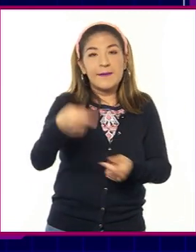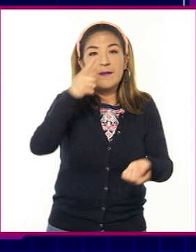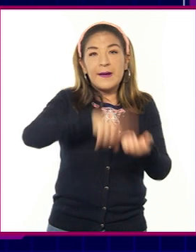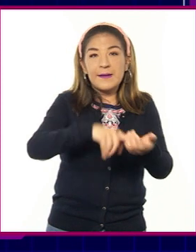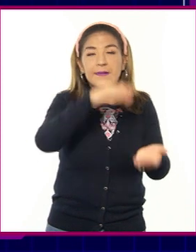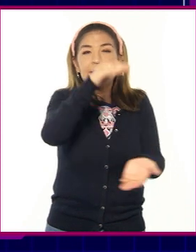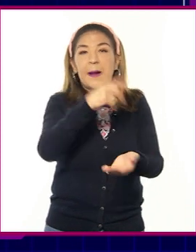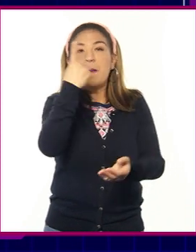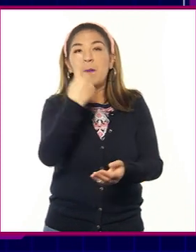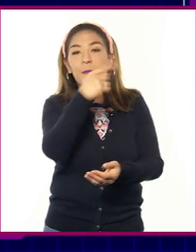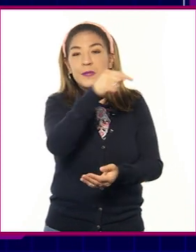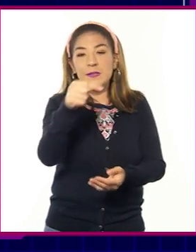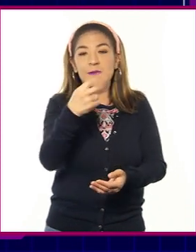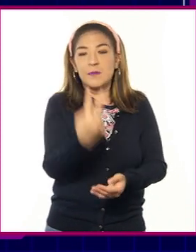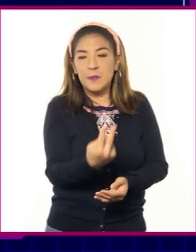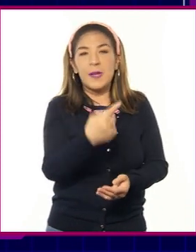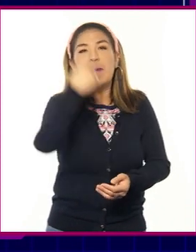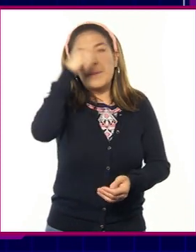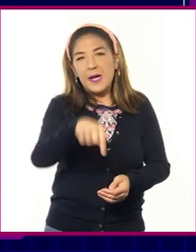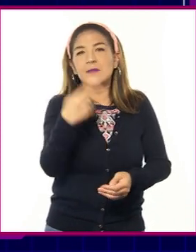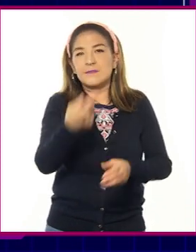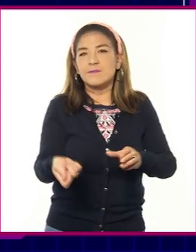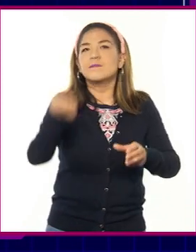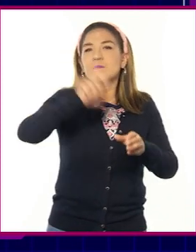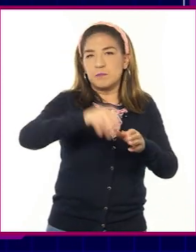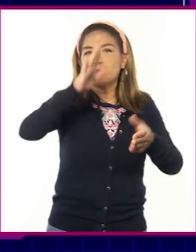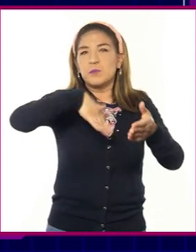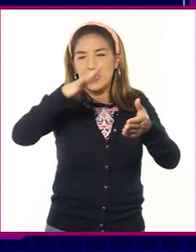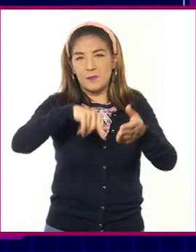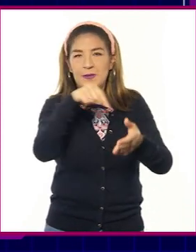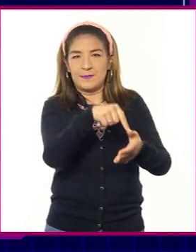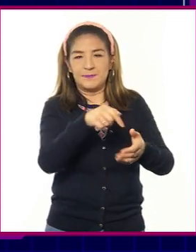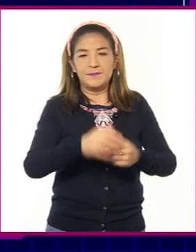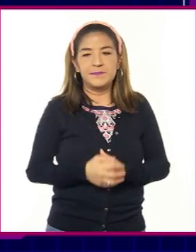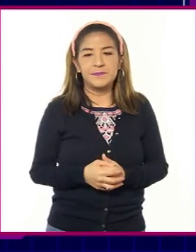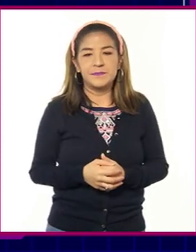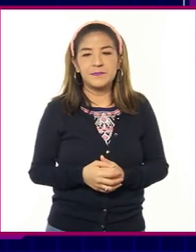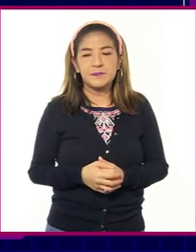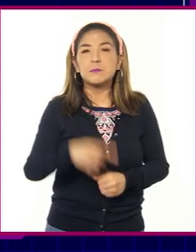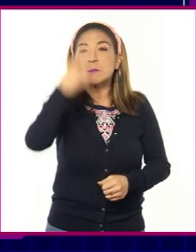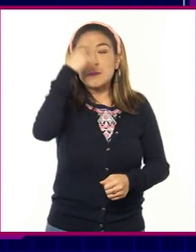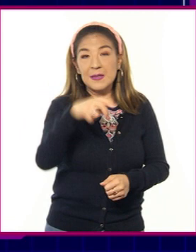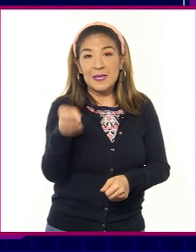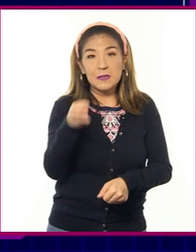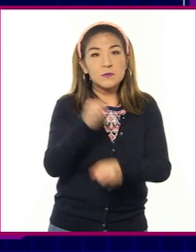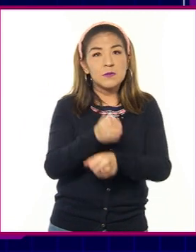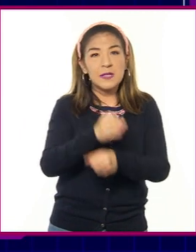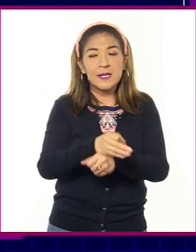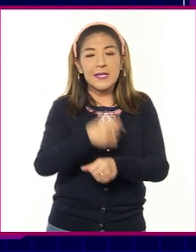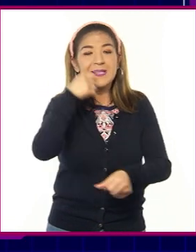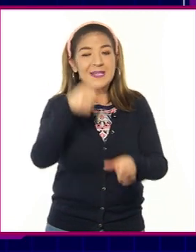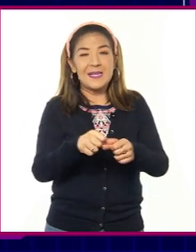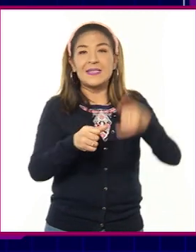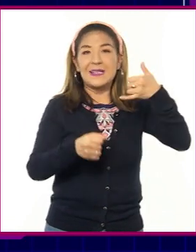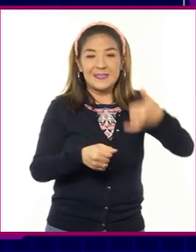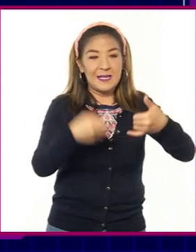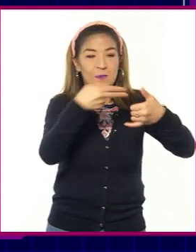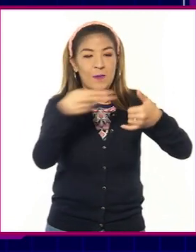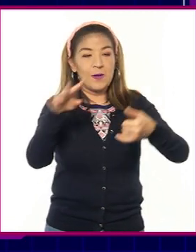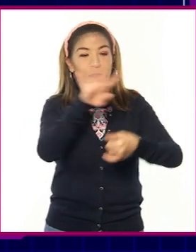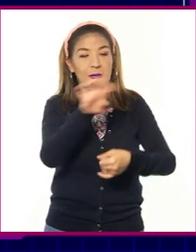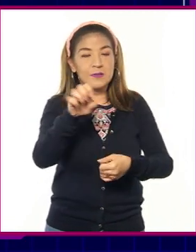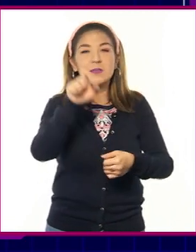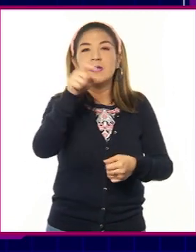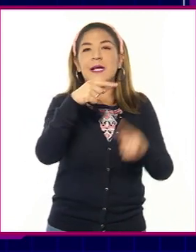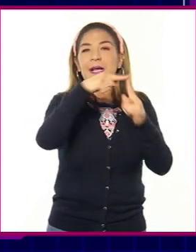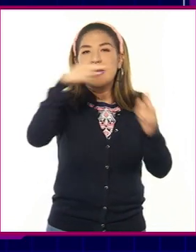envases de medio litro que se necesitan para colocar en ellos toda la pintura. Para ello, en y igual a 400 entre